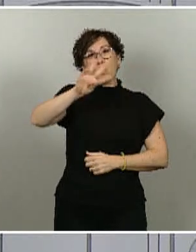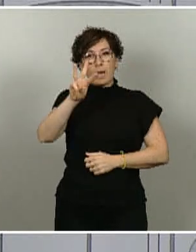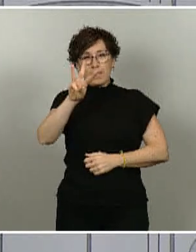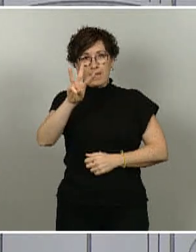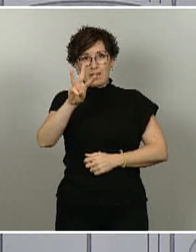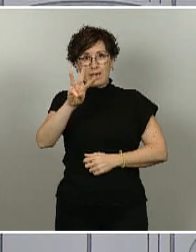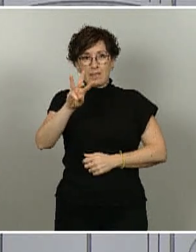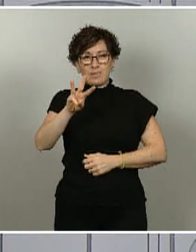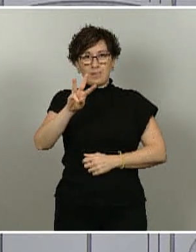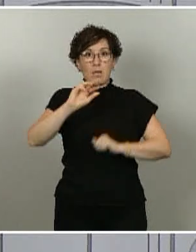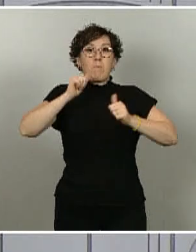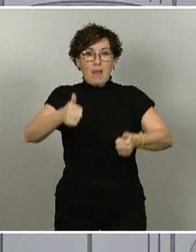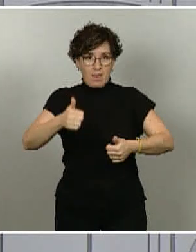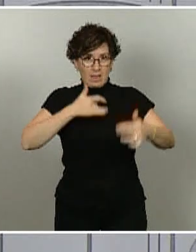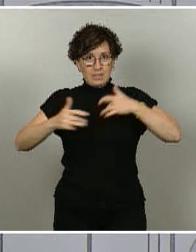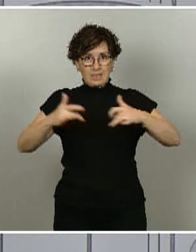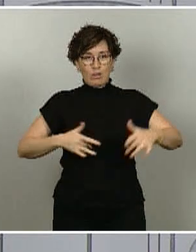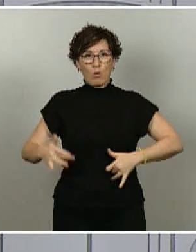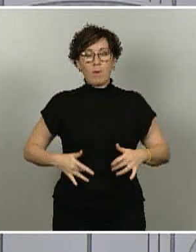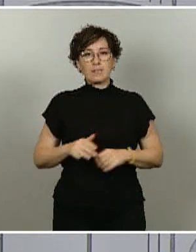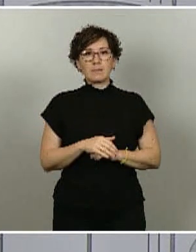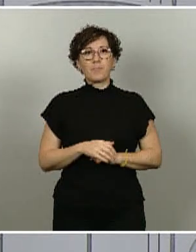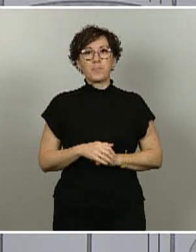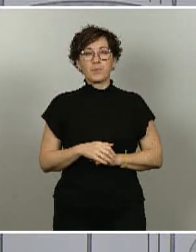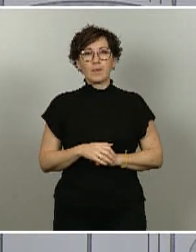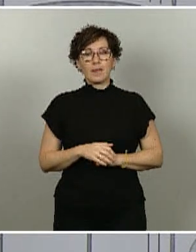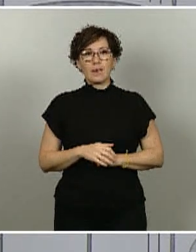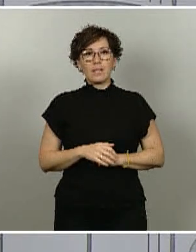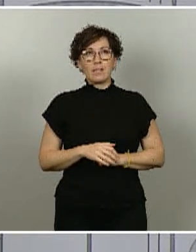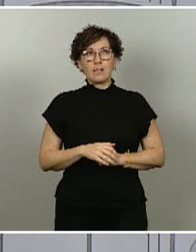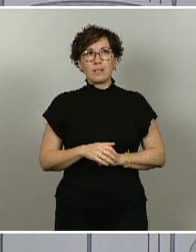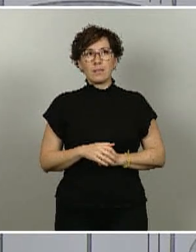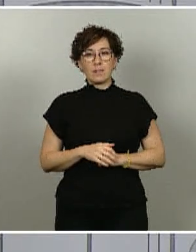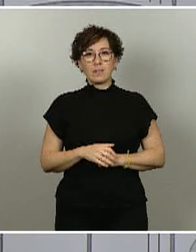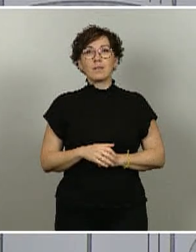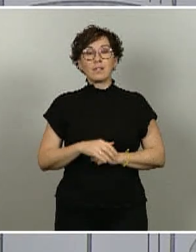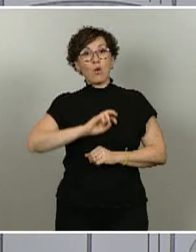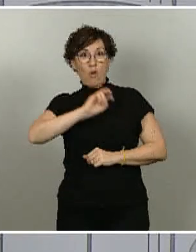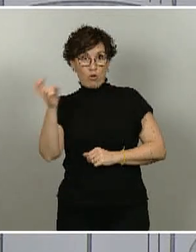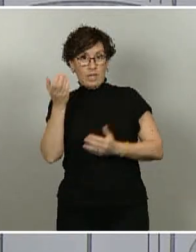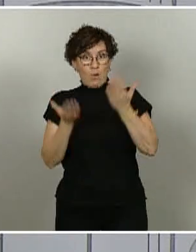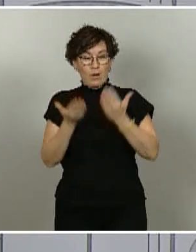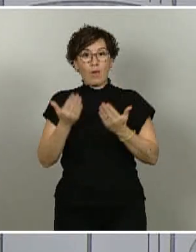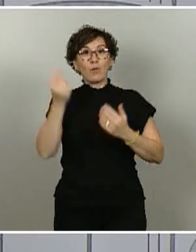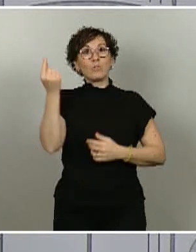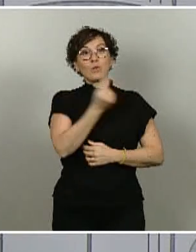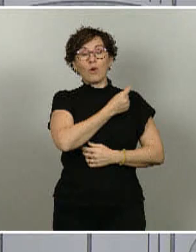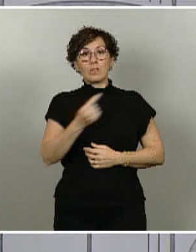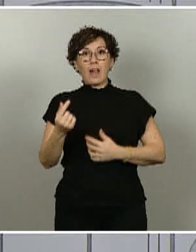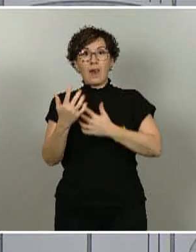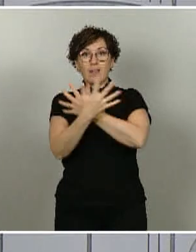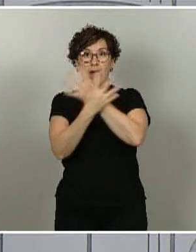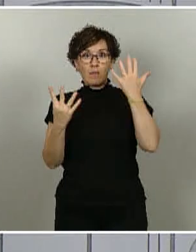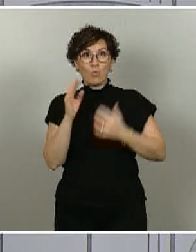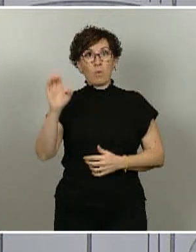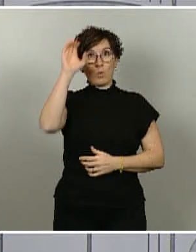tener además otra valoración, y es que 10 de las 19 comunidades autónomas o ciudades autónomas,